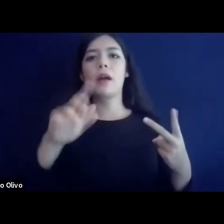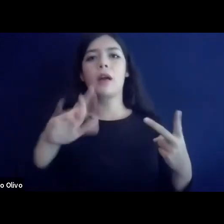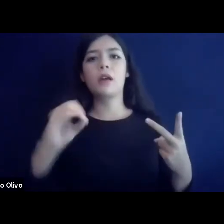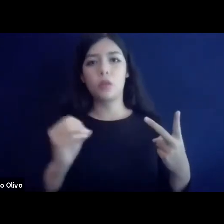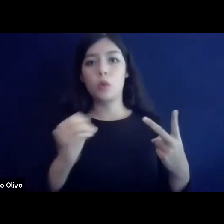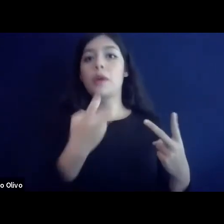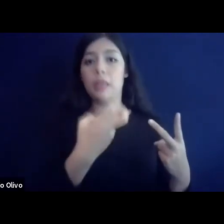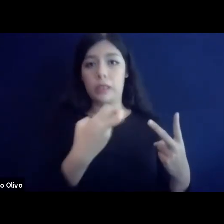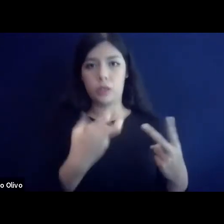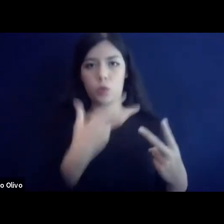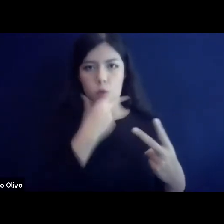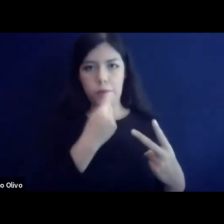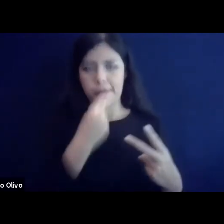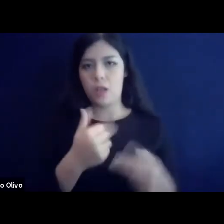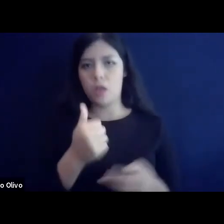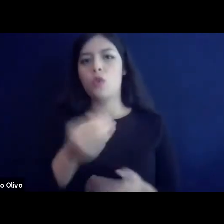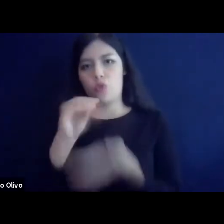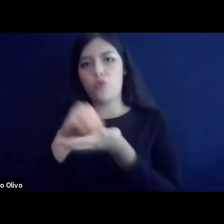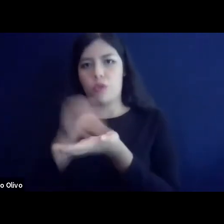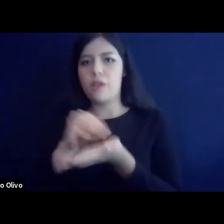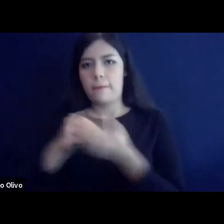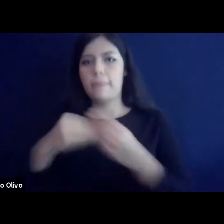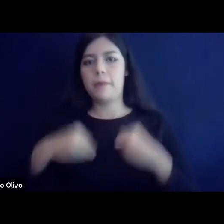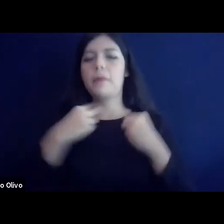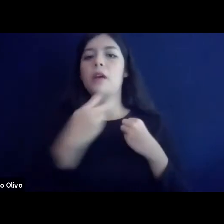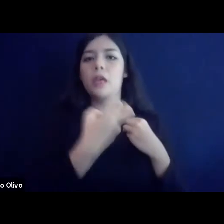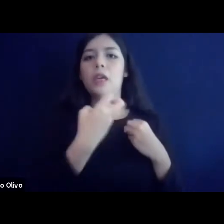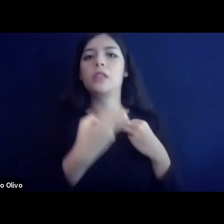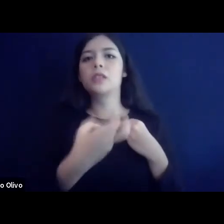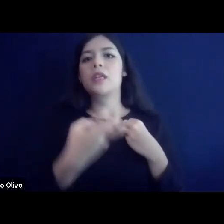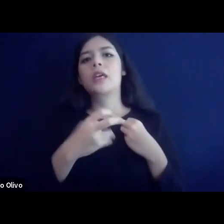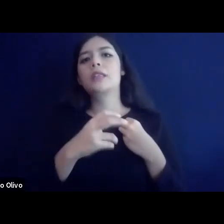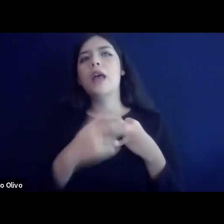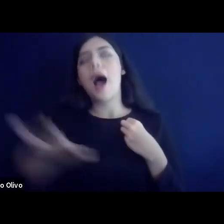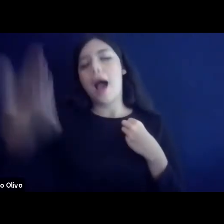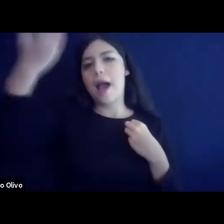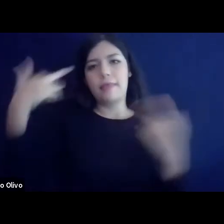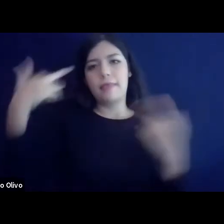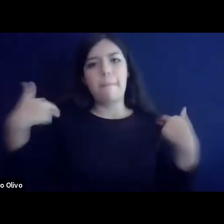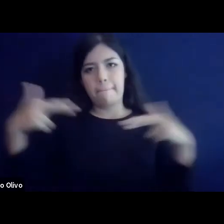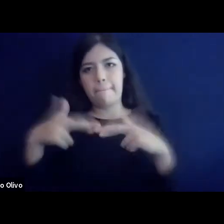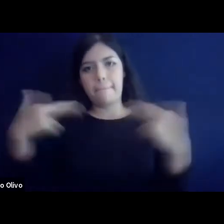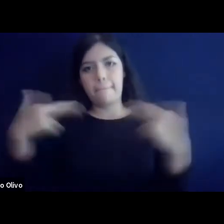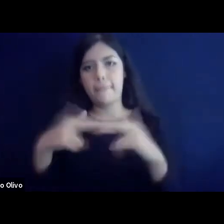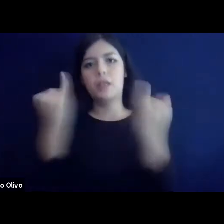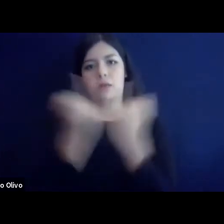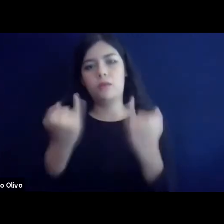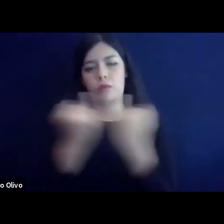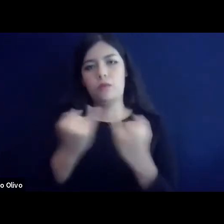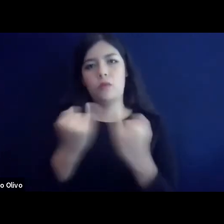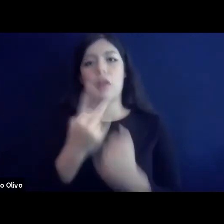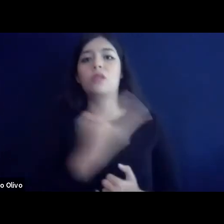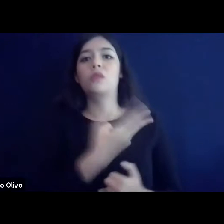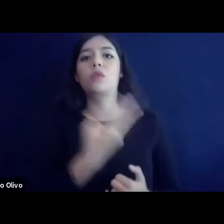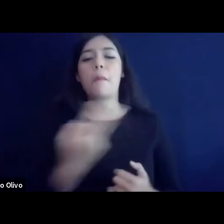él también fue docente. Los dos fueron docentes en la preparatoria, en el bachillerato.